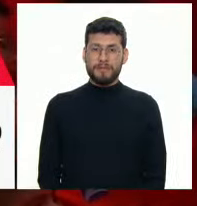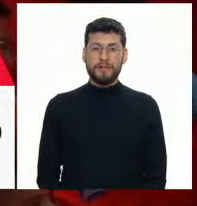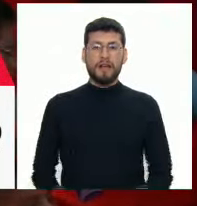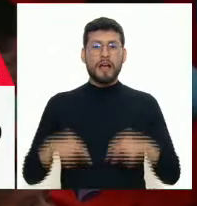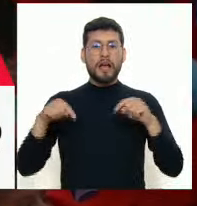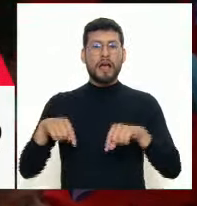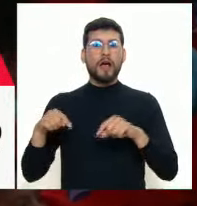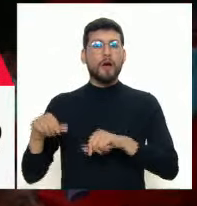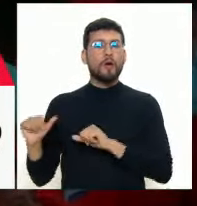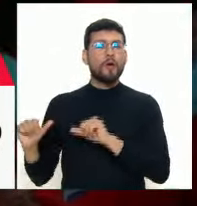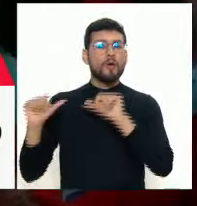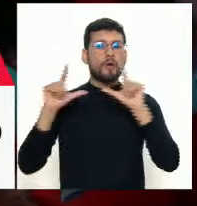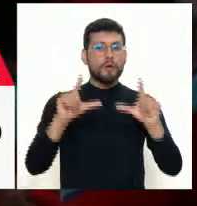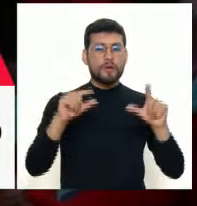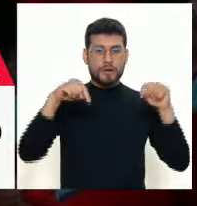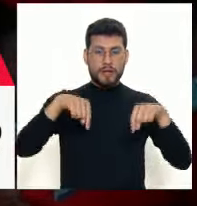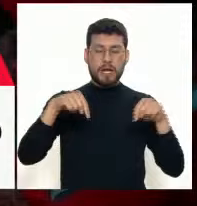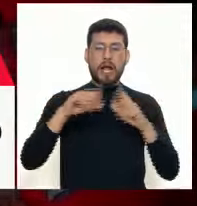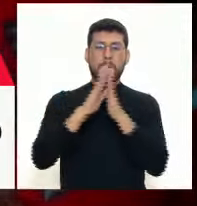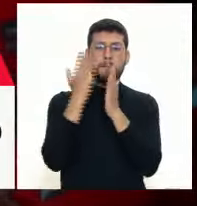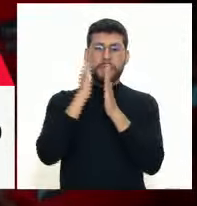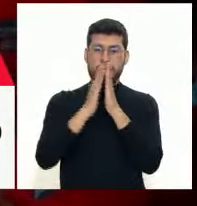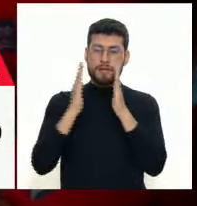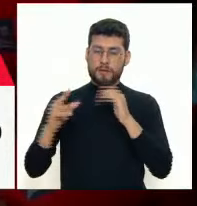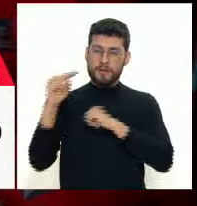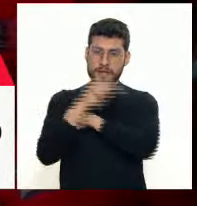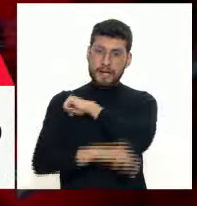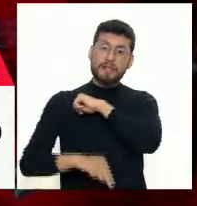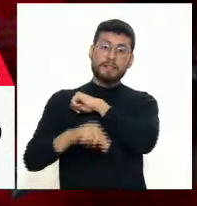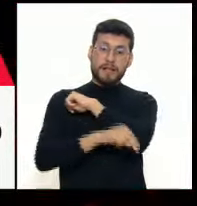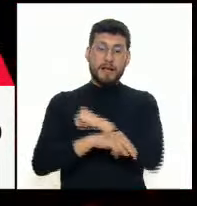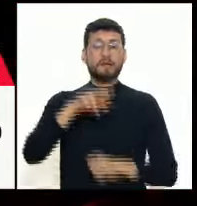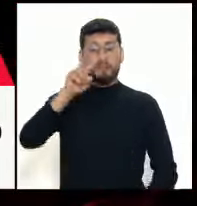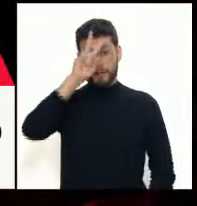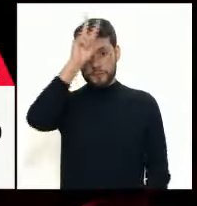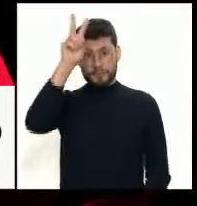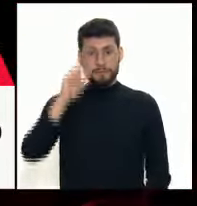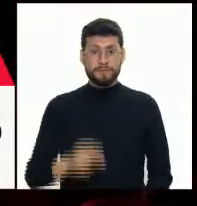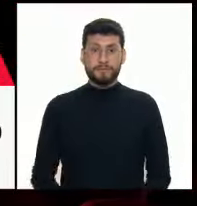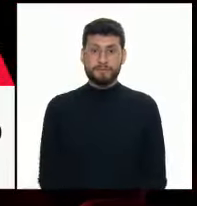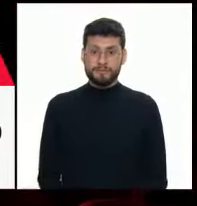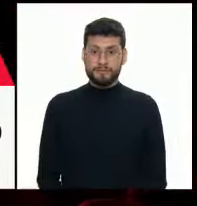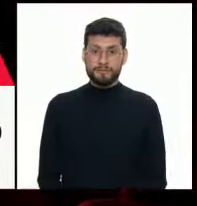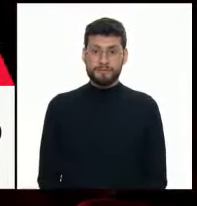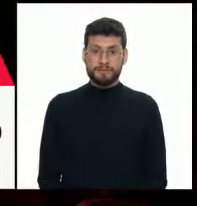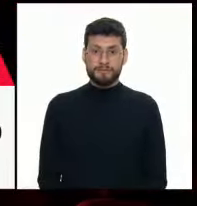Transmisión en vivo desde la Biblioteca Nacional del Perú.